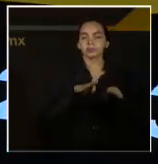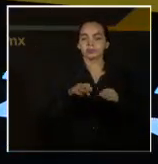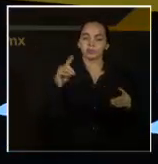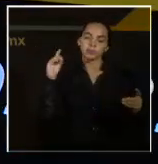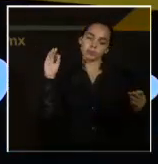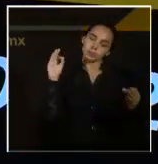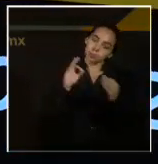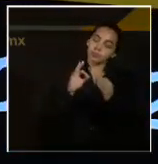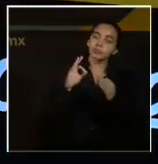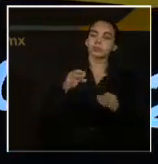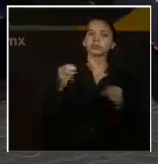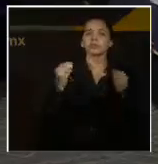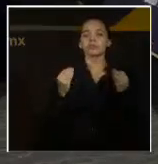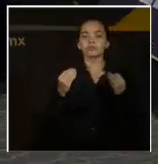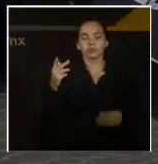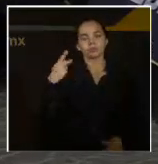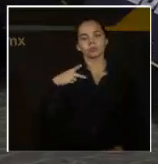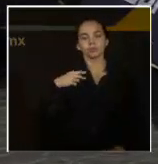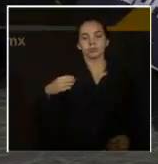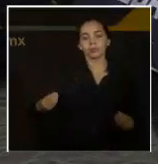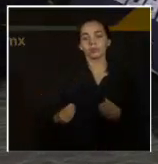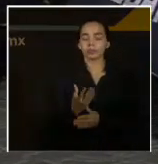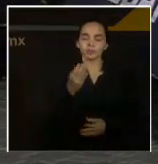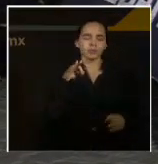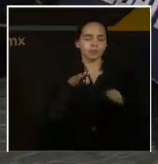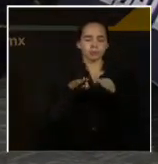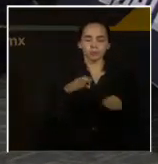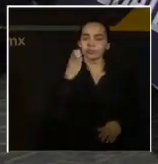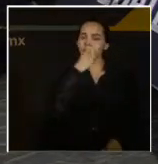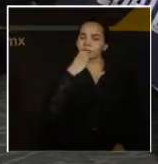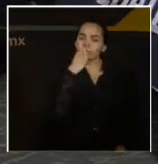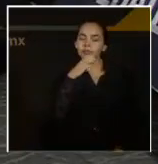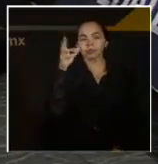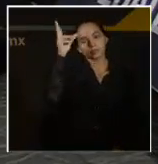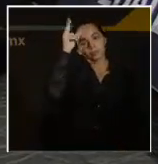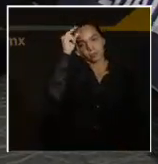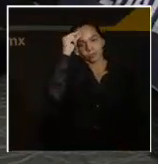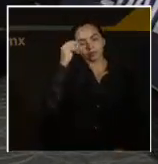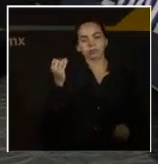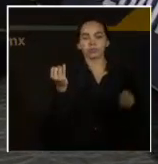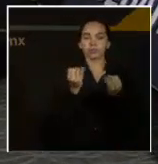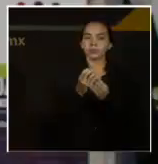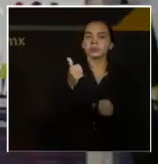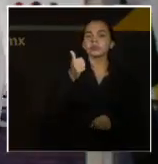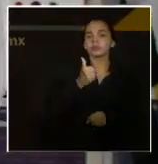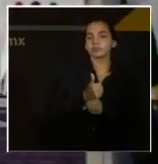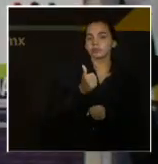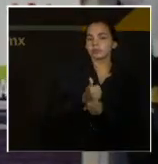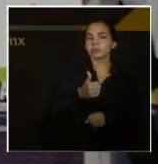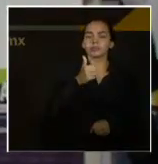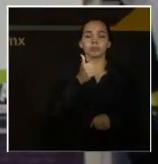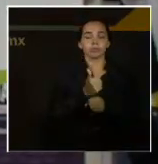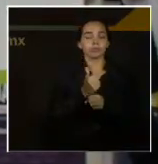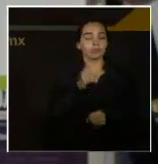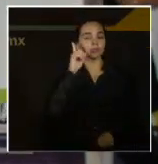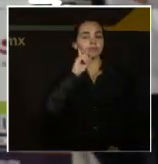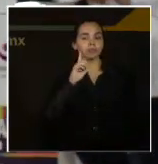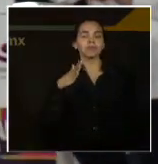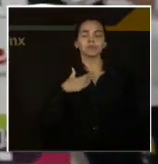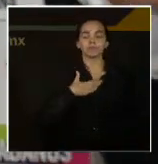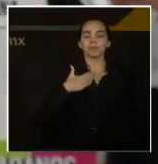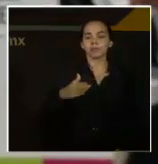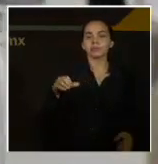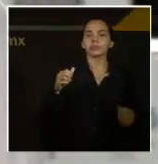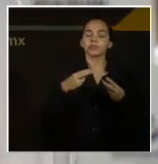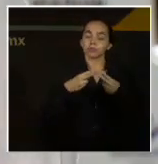topado con jóvenes con muchas ganas de salir adelante. Conozco a abuelitas y abuelitos que tienen mucha fe en sus nietos,